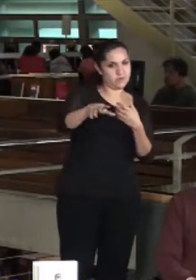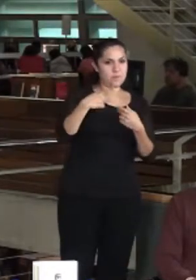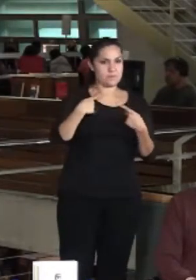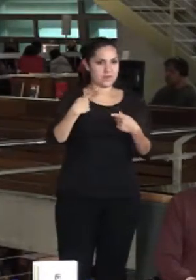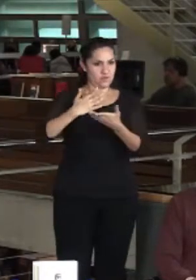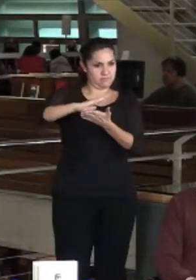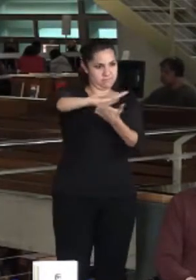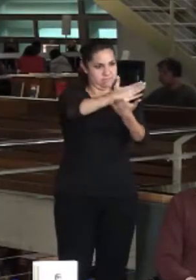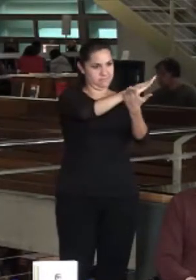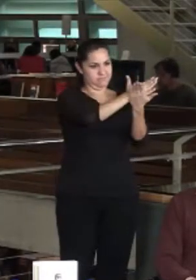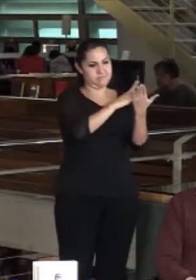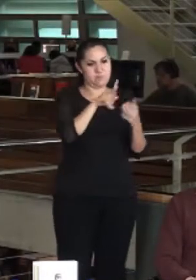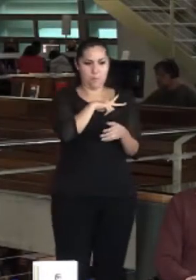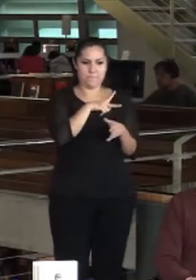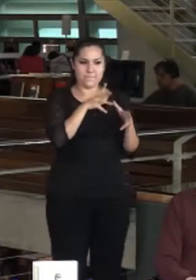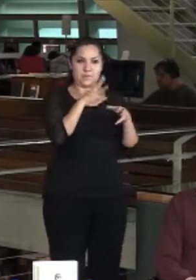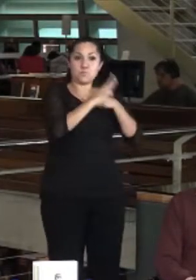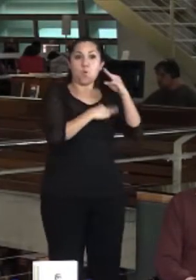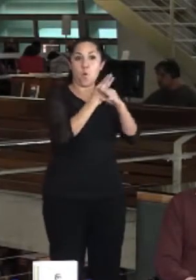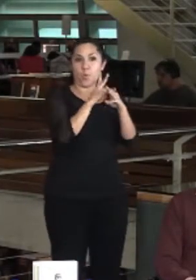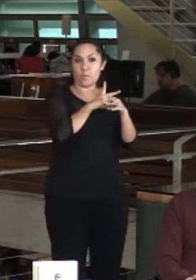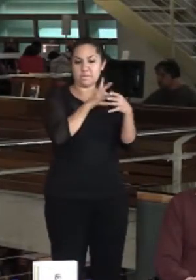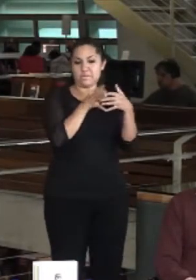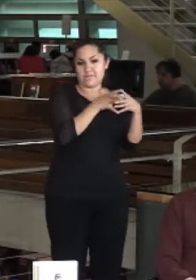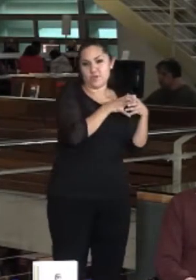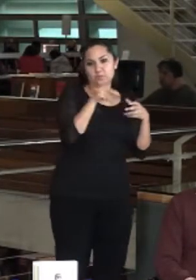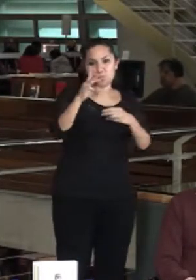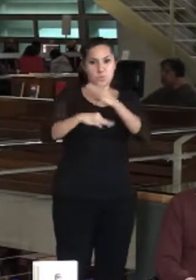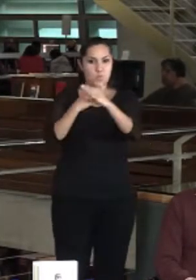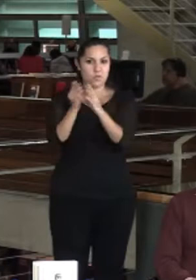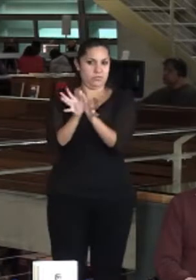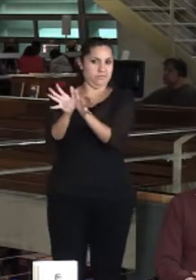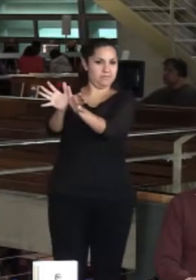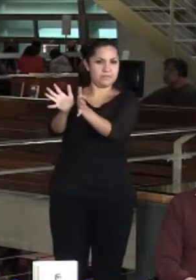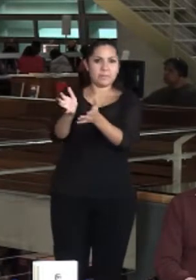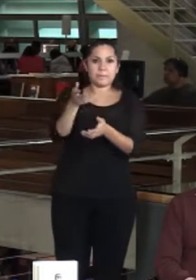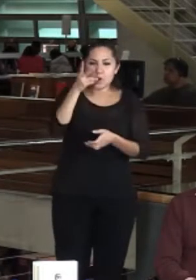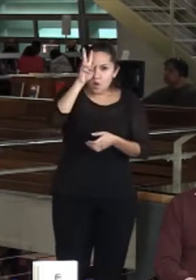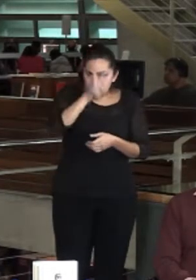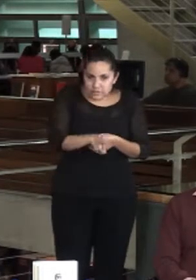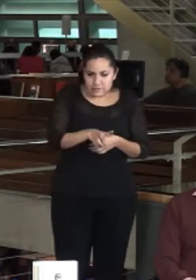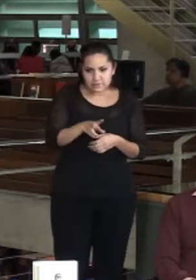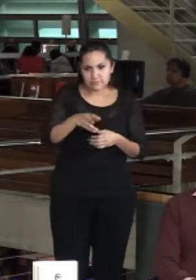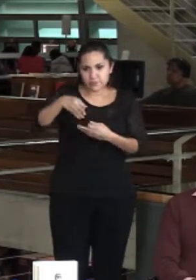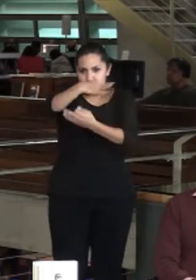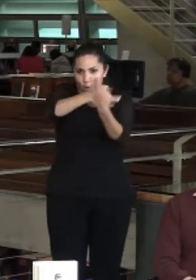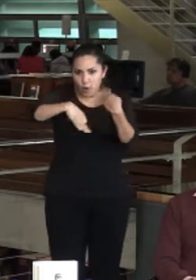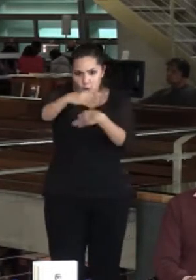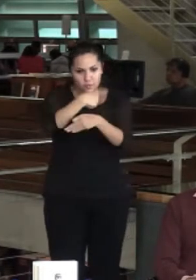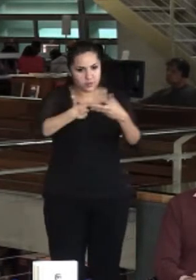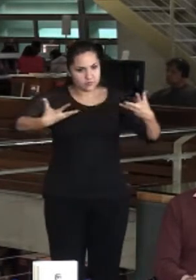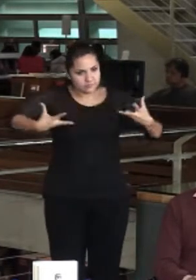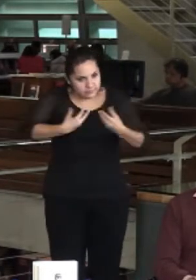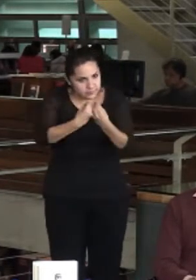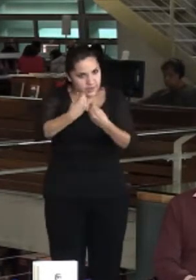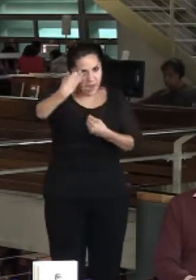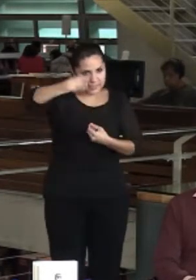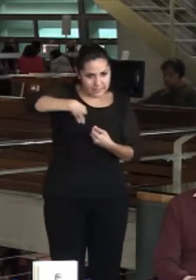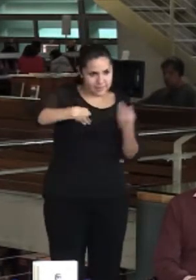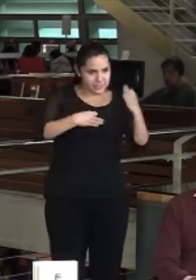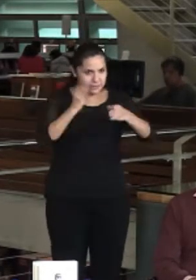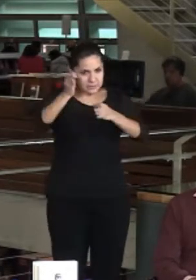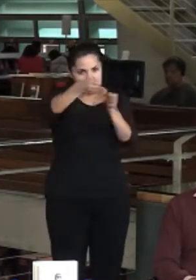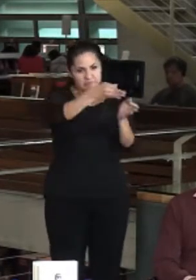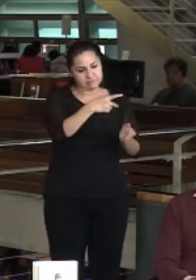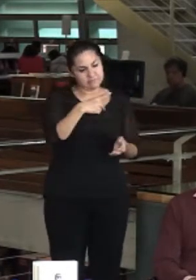lado no pero este reunificar el todos es un proceso difícil y no solo cuando usted